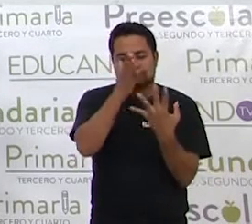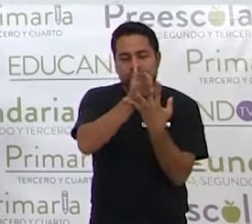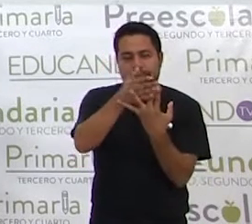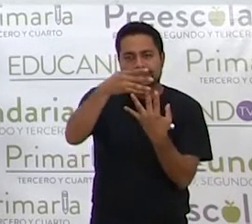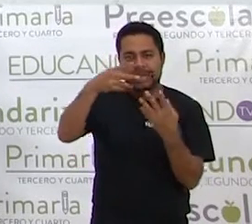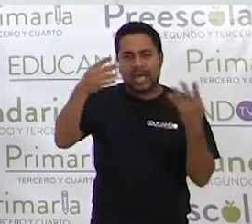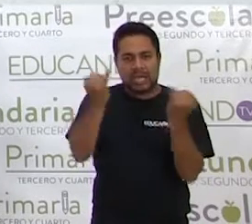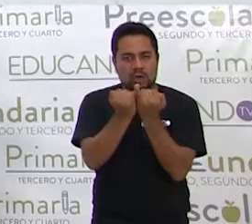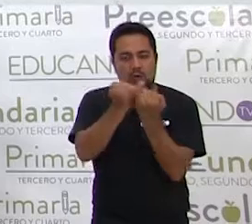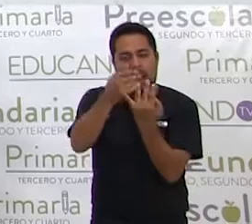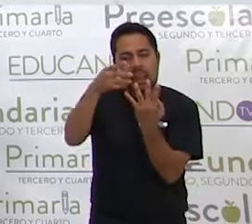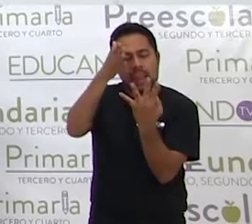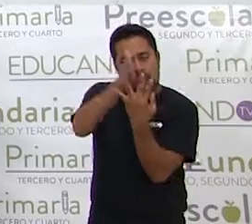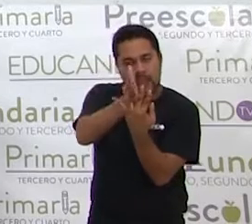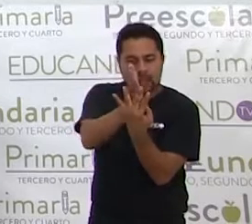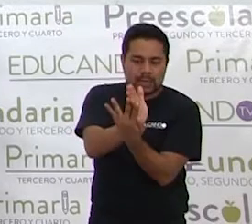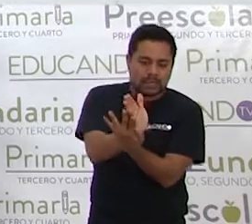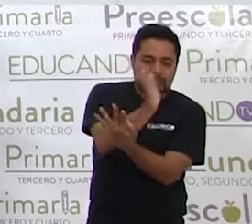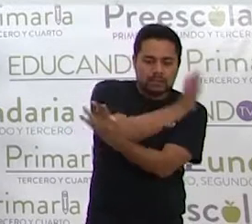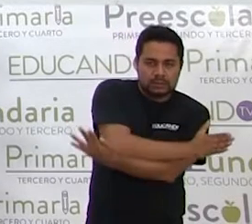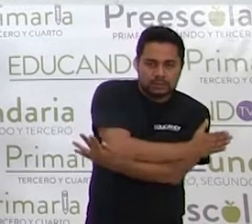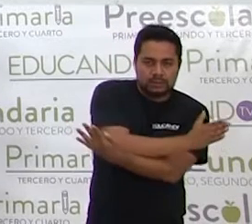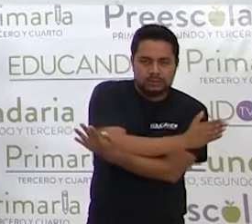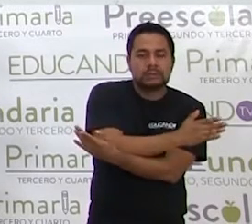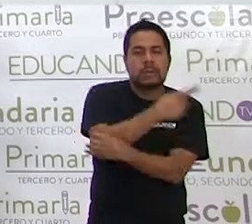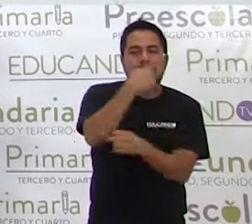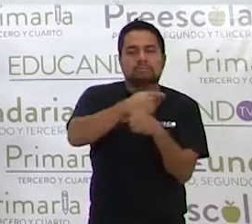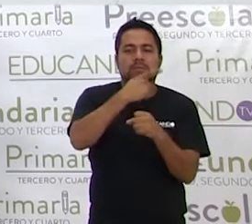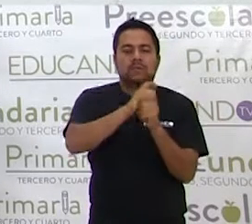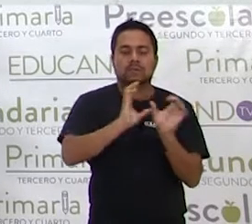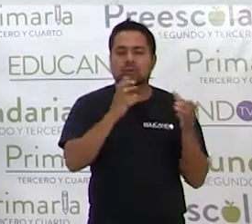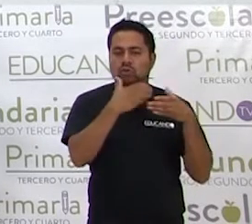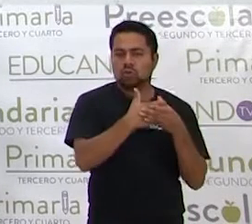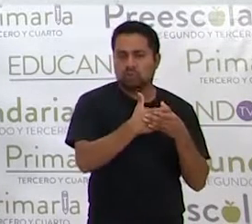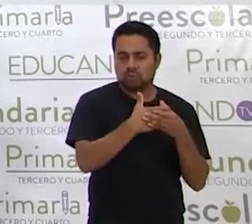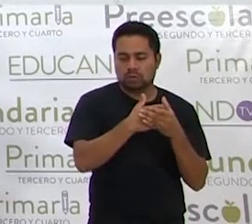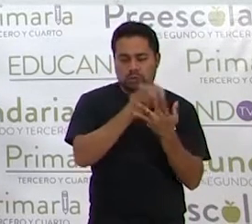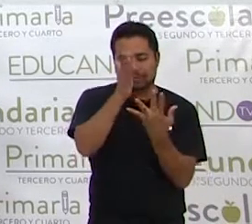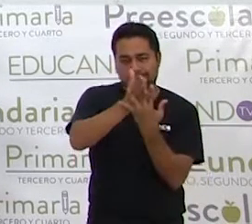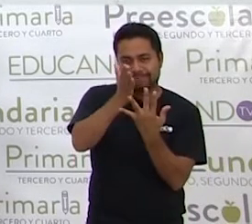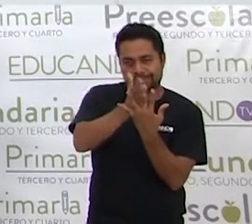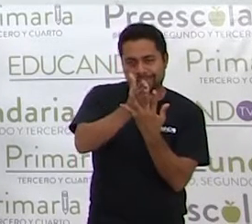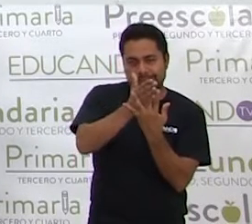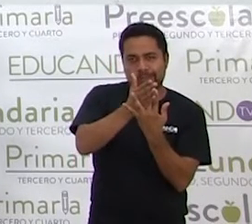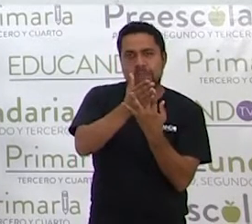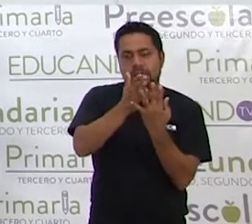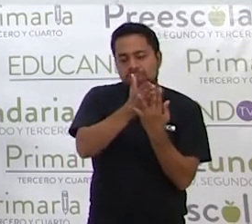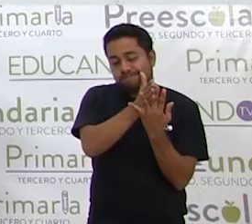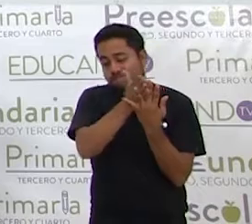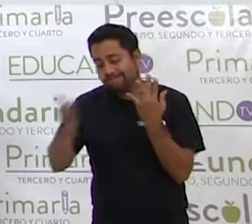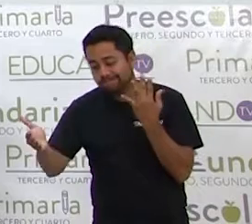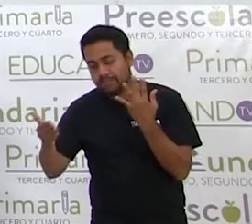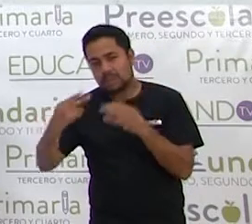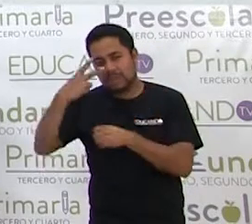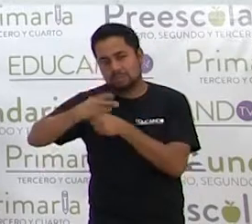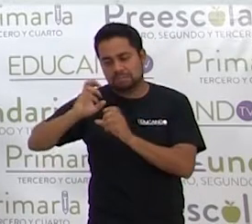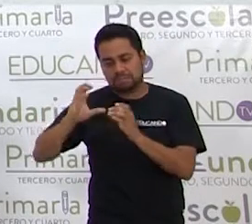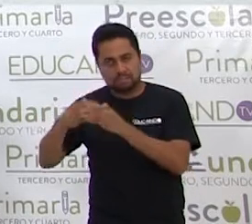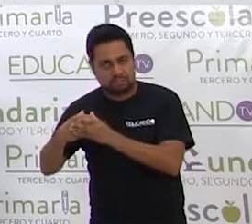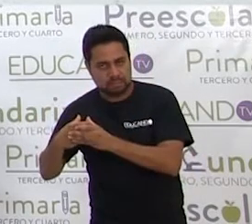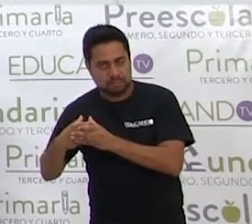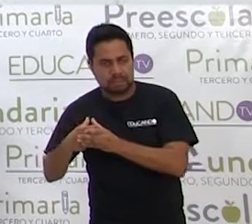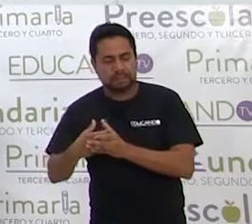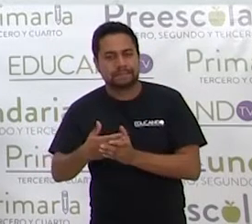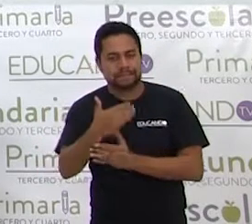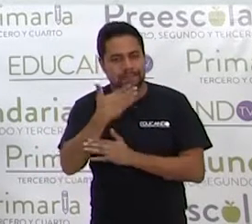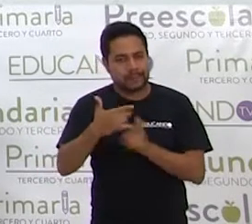antes del signo igual y los términos antes de signo igual son del primer miembro y después del signo igual segundo miembro vamos